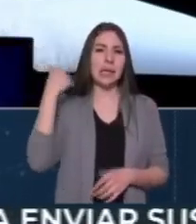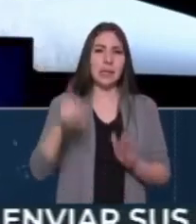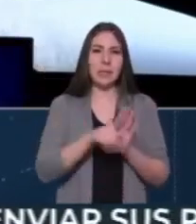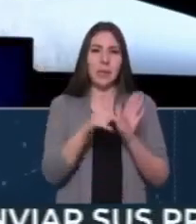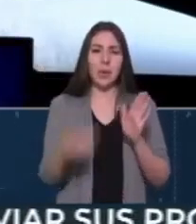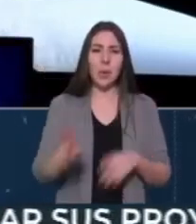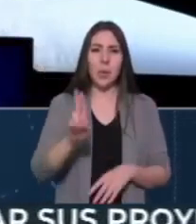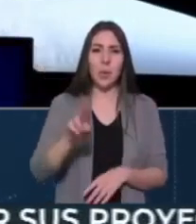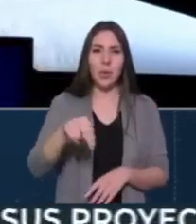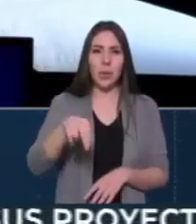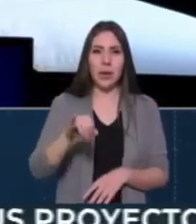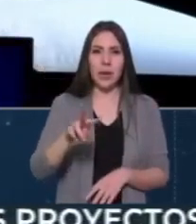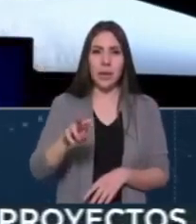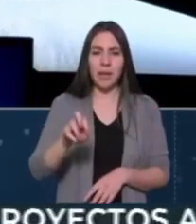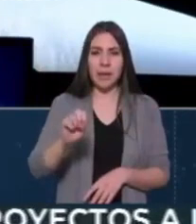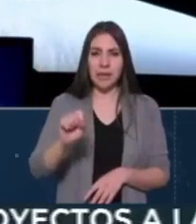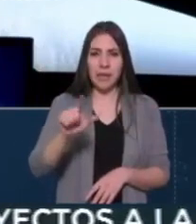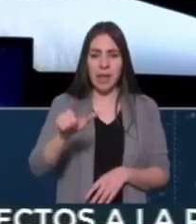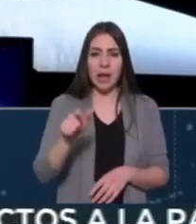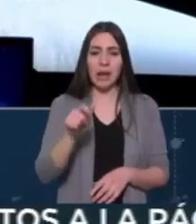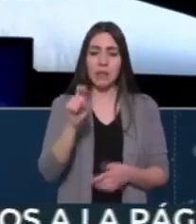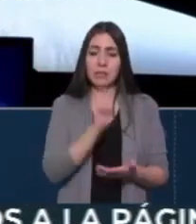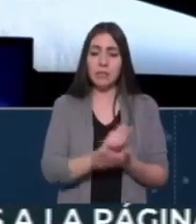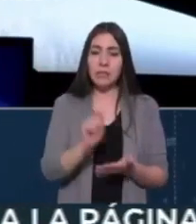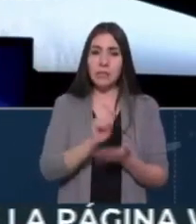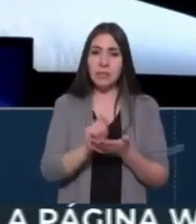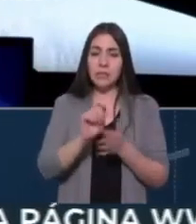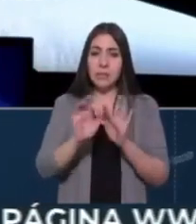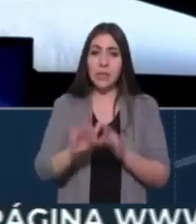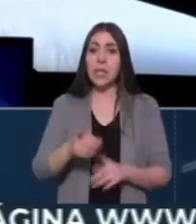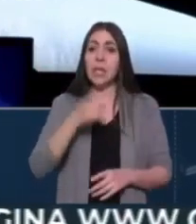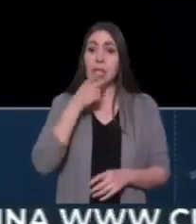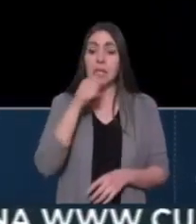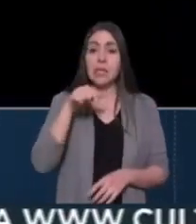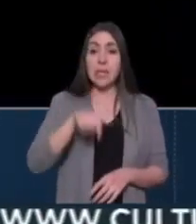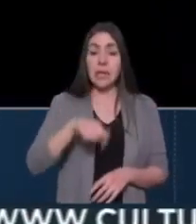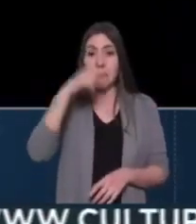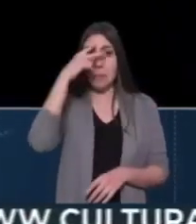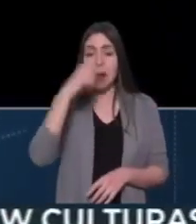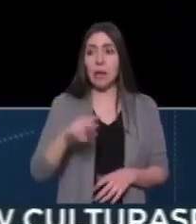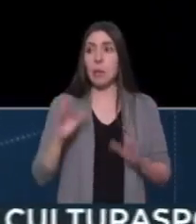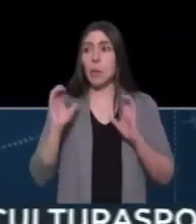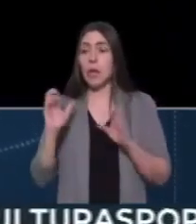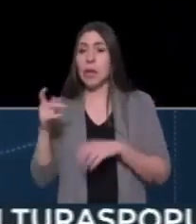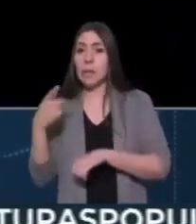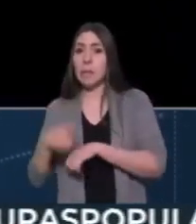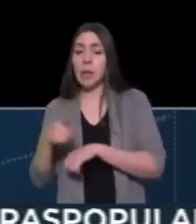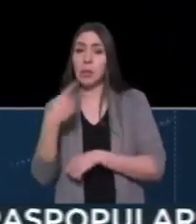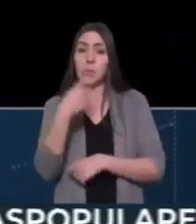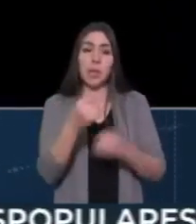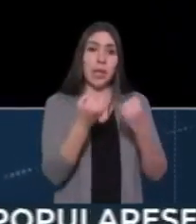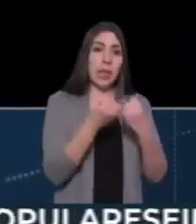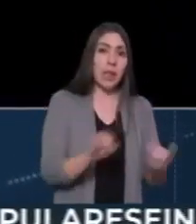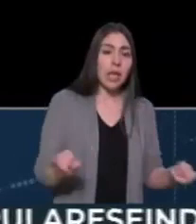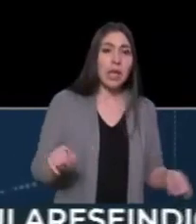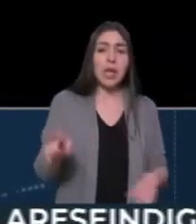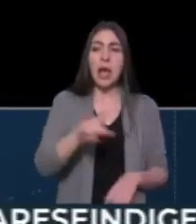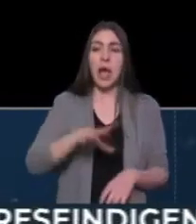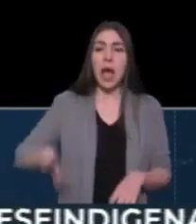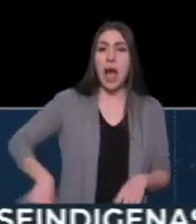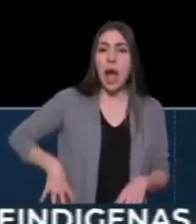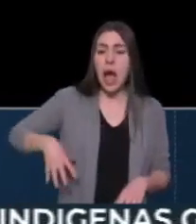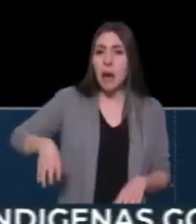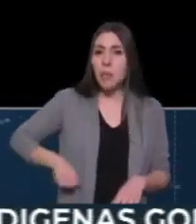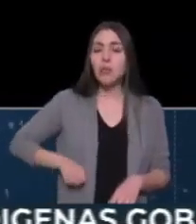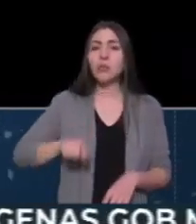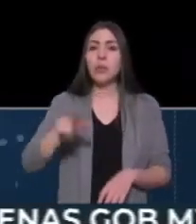eso justamente, de que peligra la democracia de nuestro país, la división de poderes, que es un asalto que amagó, que